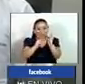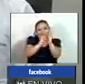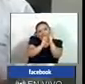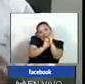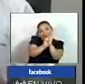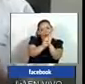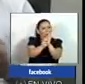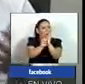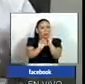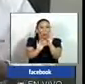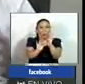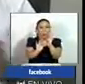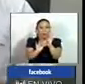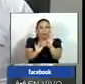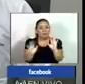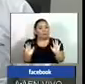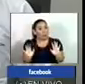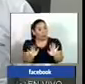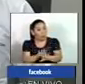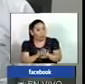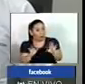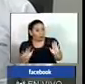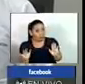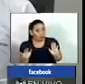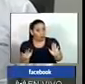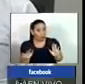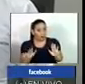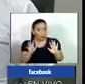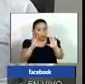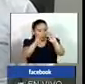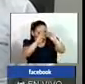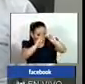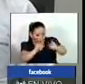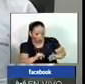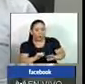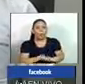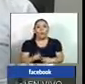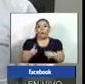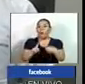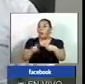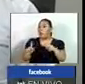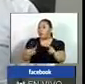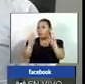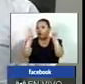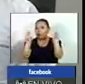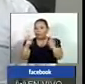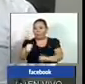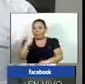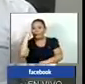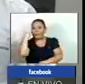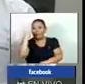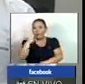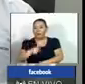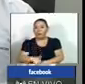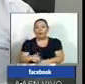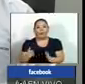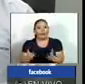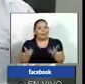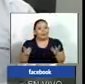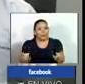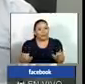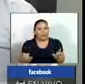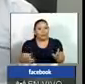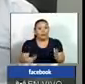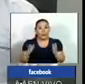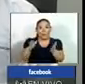al final cuando termina el producto. Y otro punto muy importante, esto reduce la